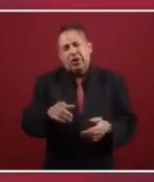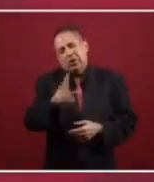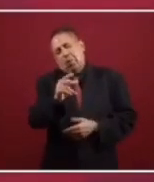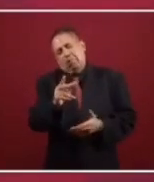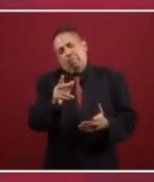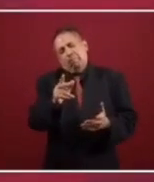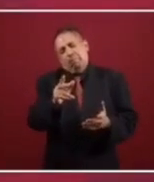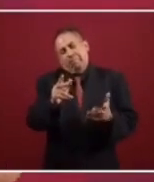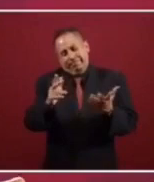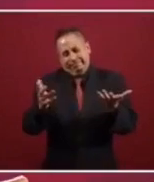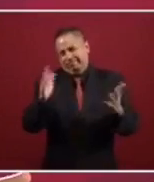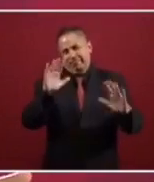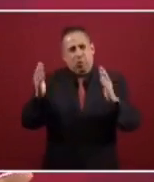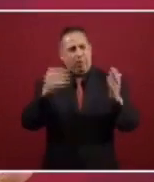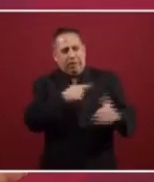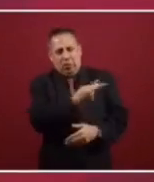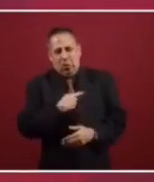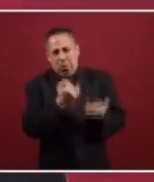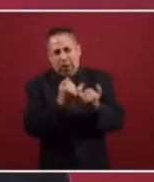Paren. O sea,